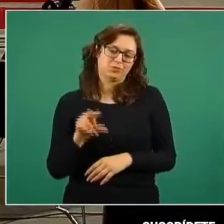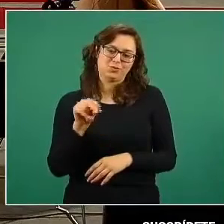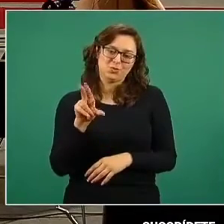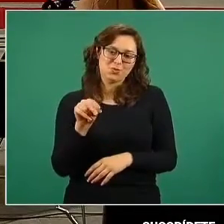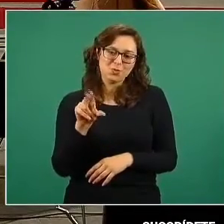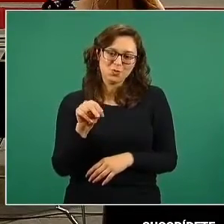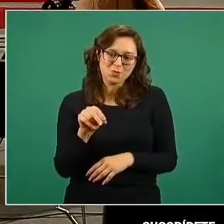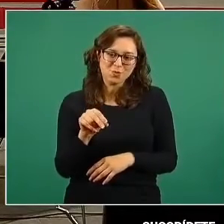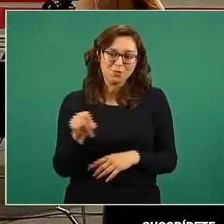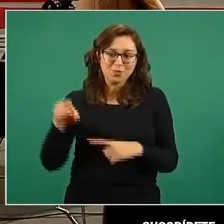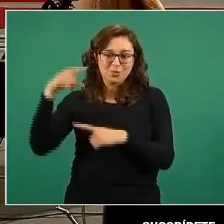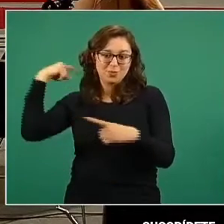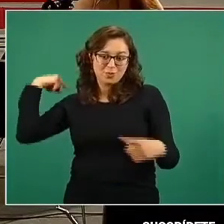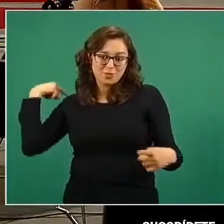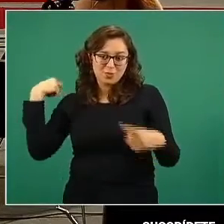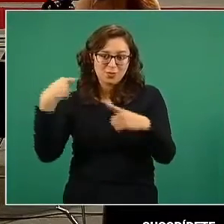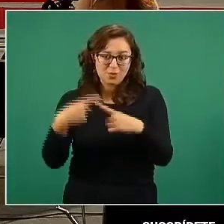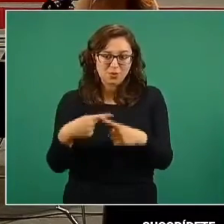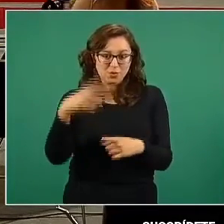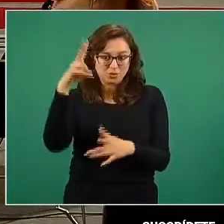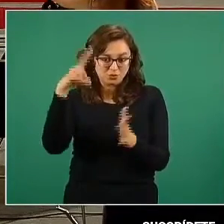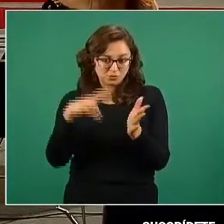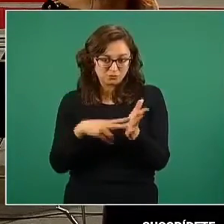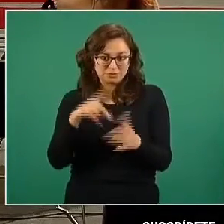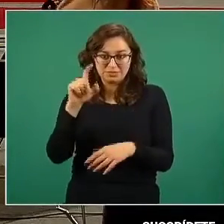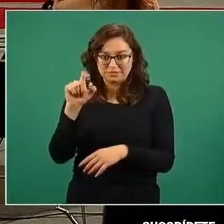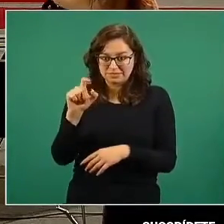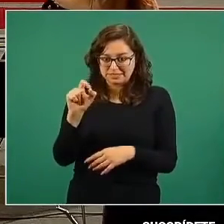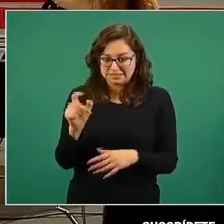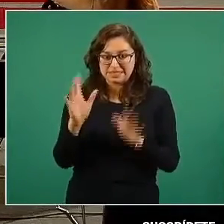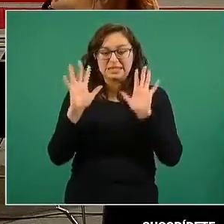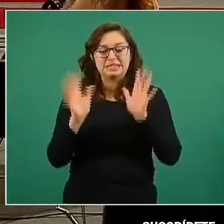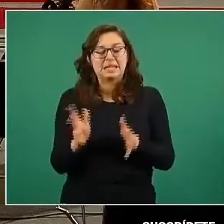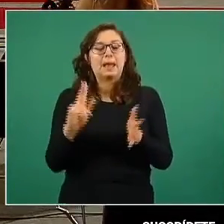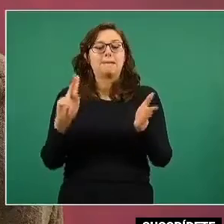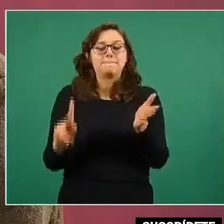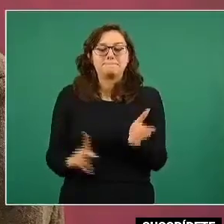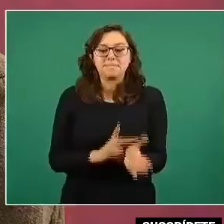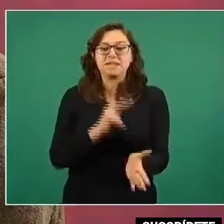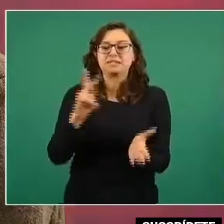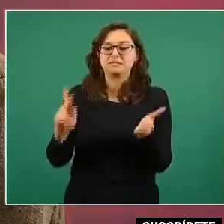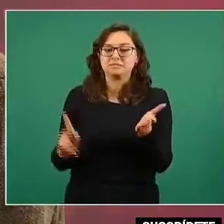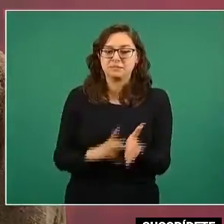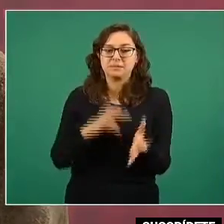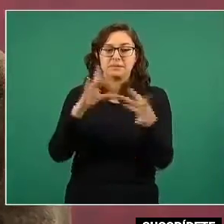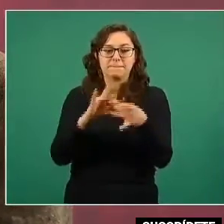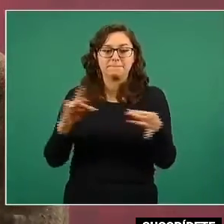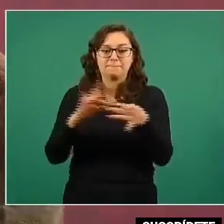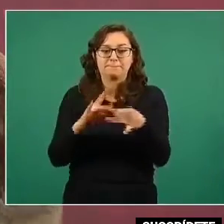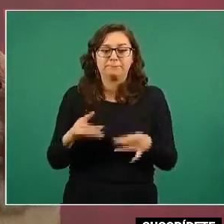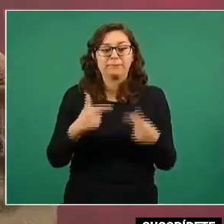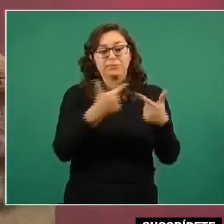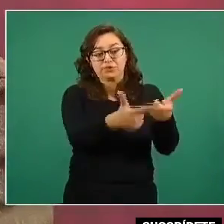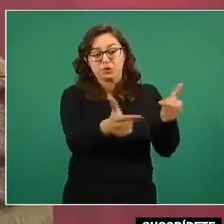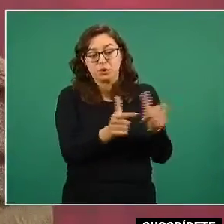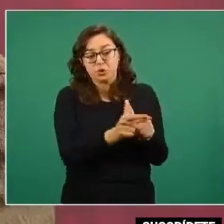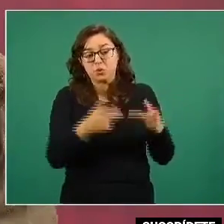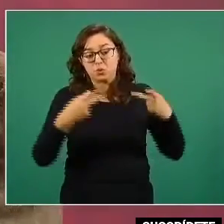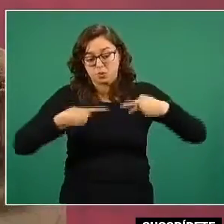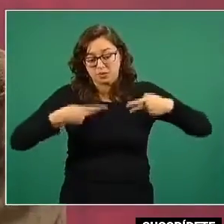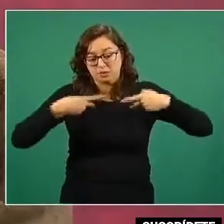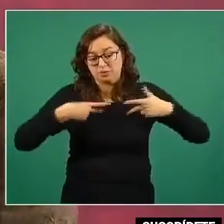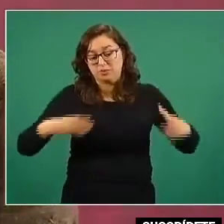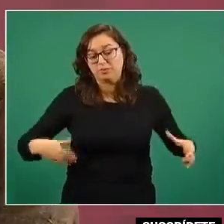un conjunto al que ya me he referido en múltiples ocasiones de personas que opinan